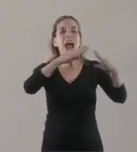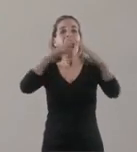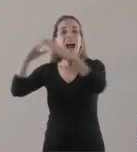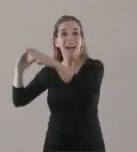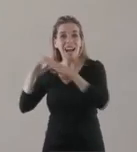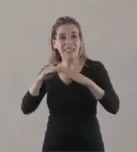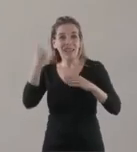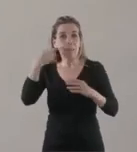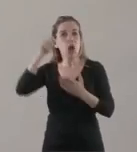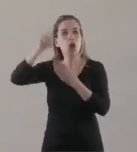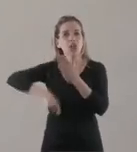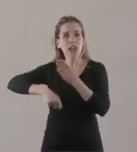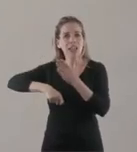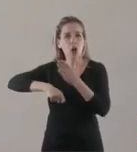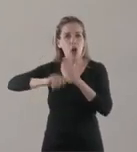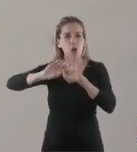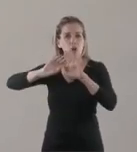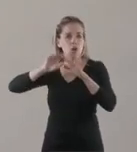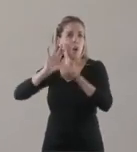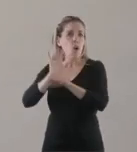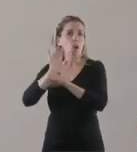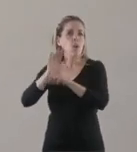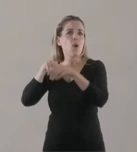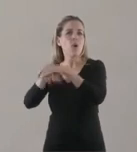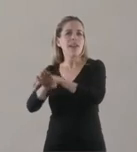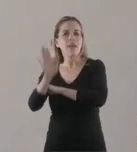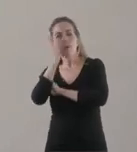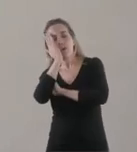los contratos quedaron ahí latiendo